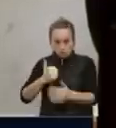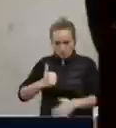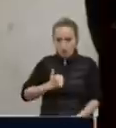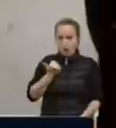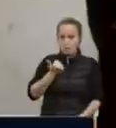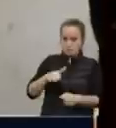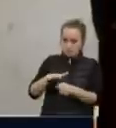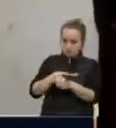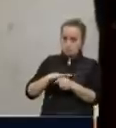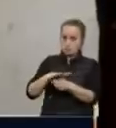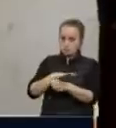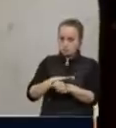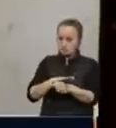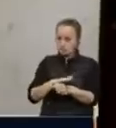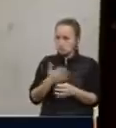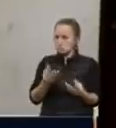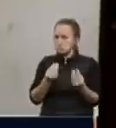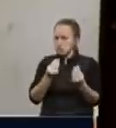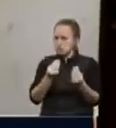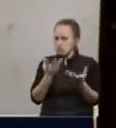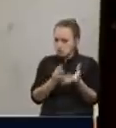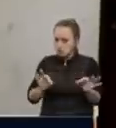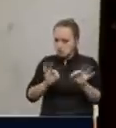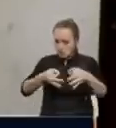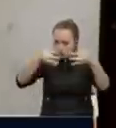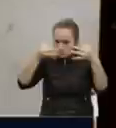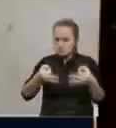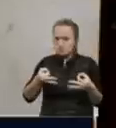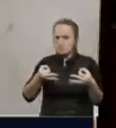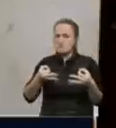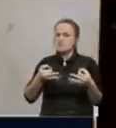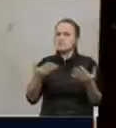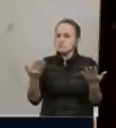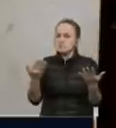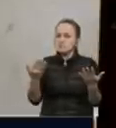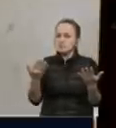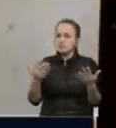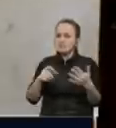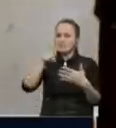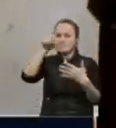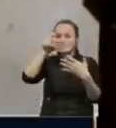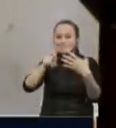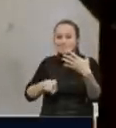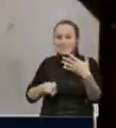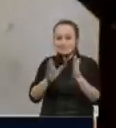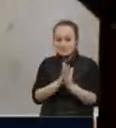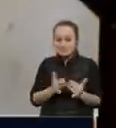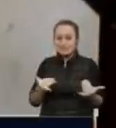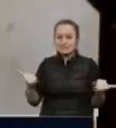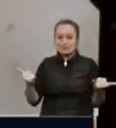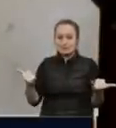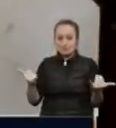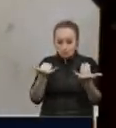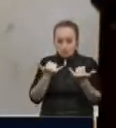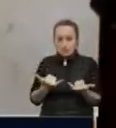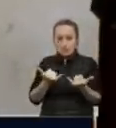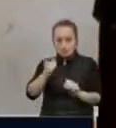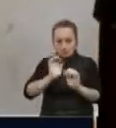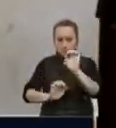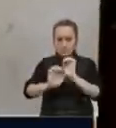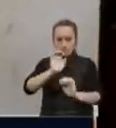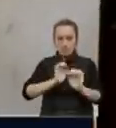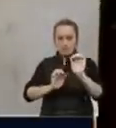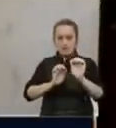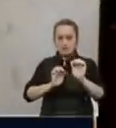estas circunstancias para definir cuáles son las reales necesidades hoy de defensa